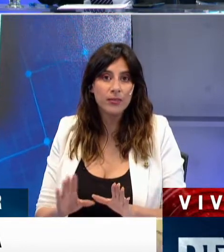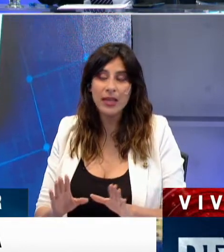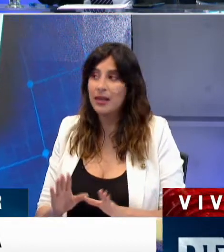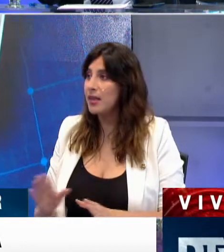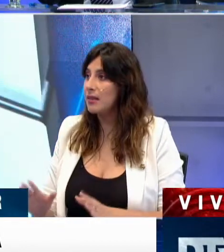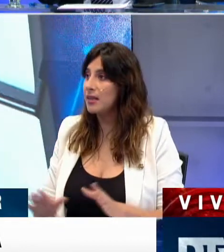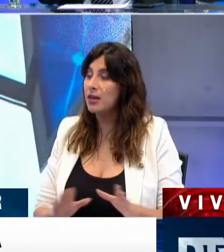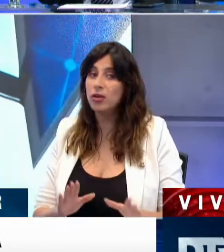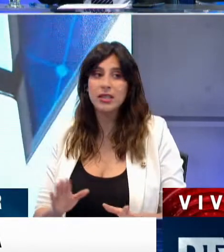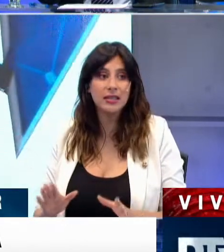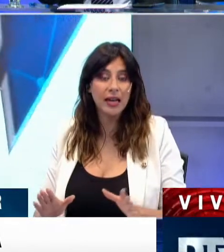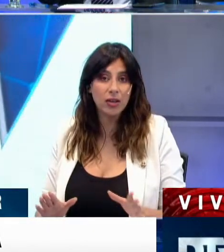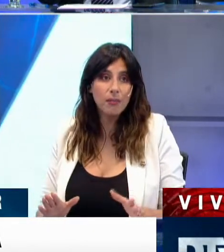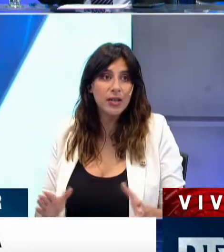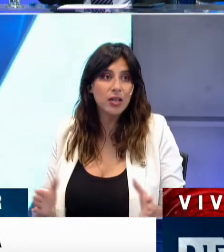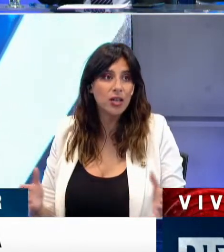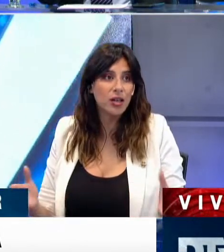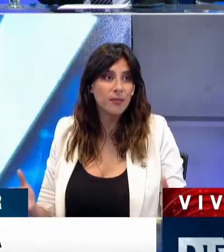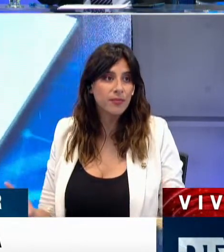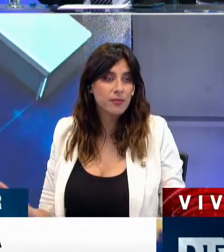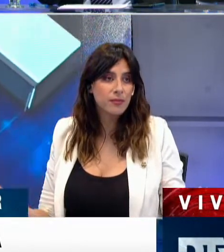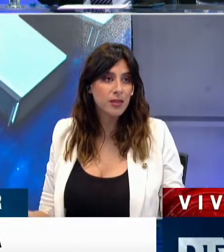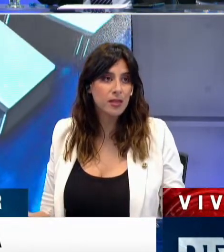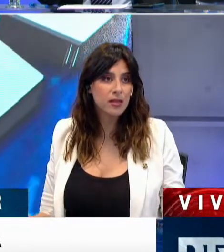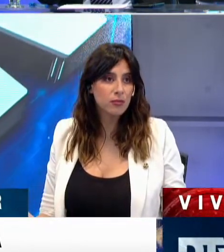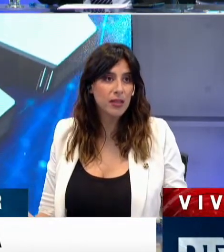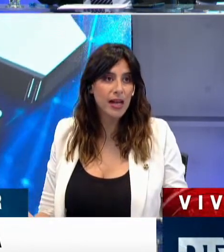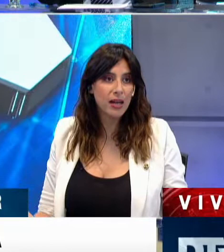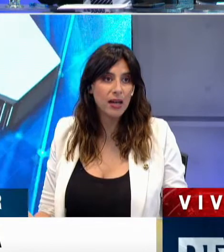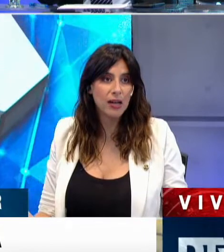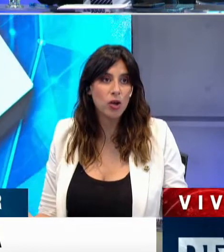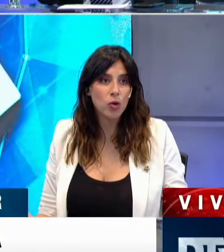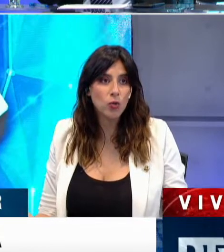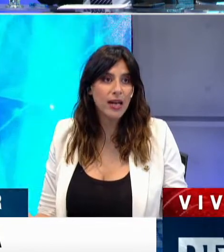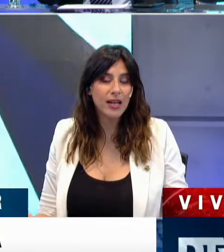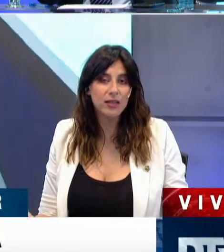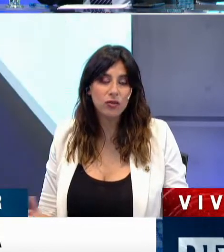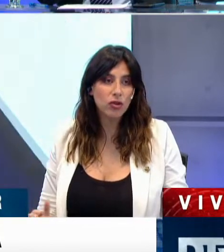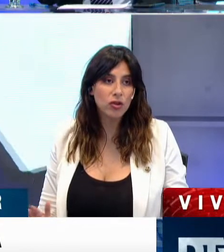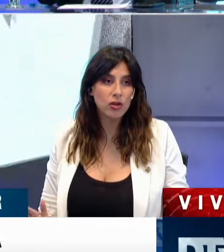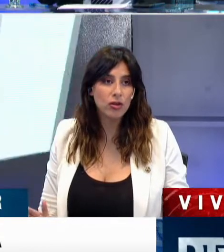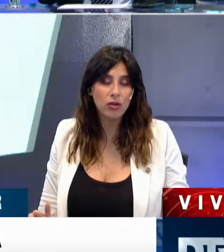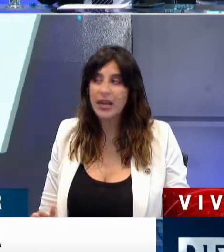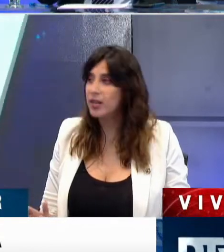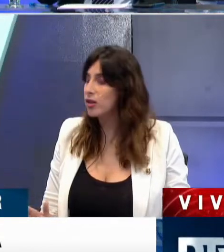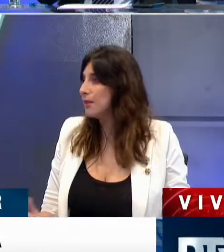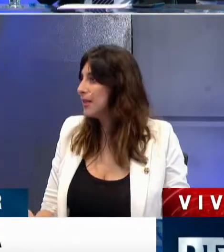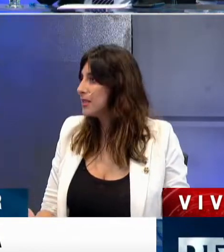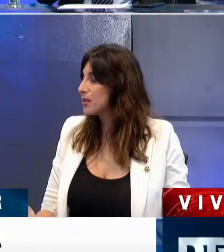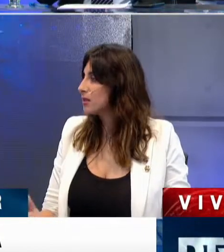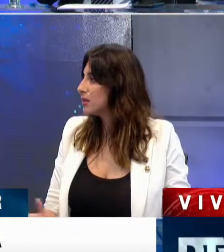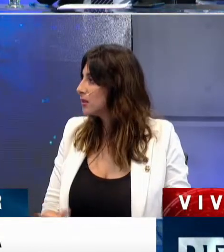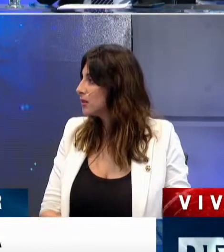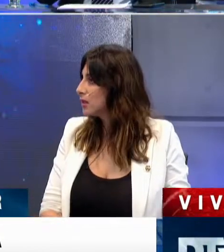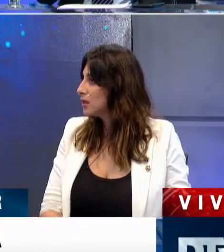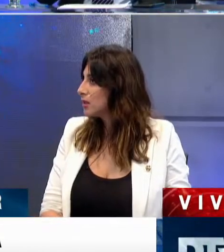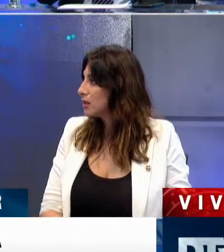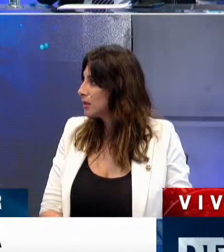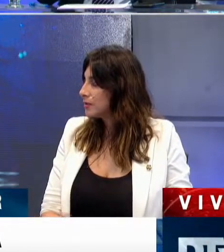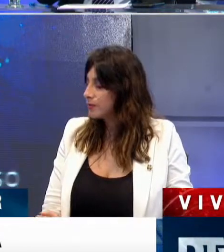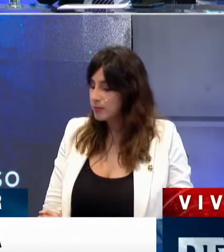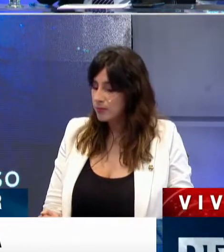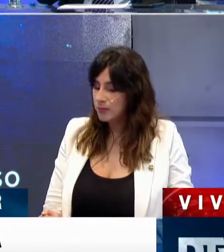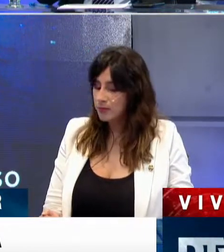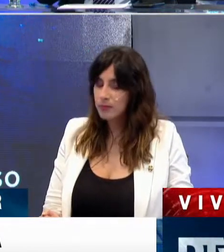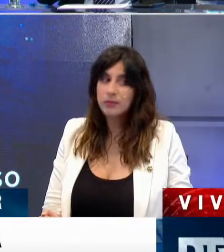momento de estas noticias, con vos, ¿no? Pero es una locura en todo lo largo del país. Y después necesitas una gran... Por eso en